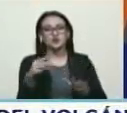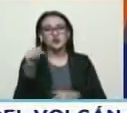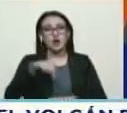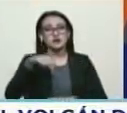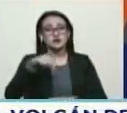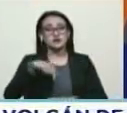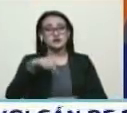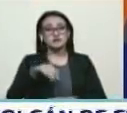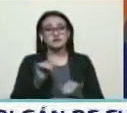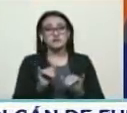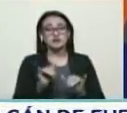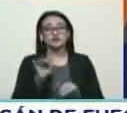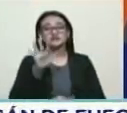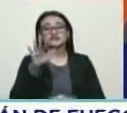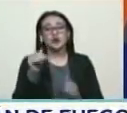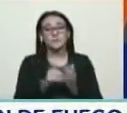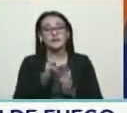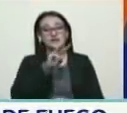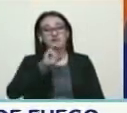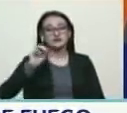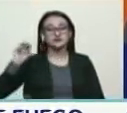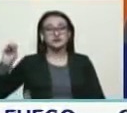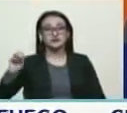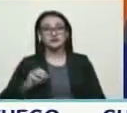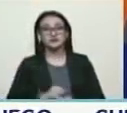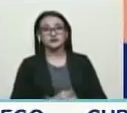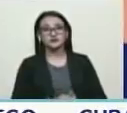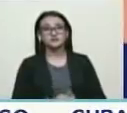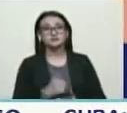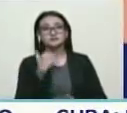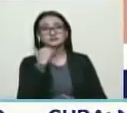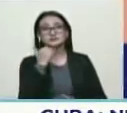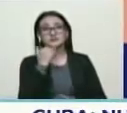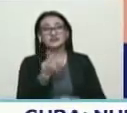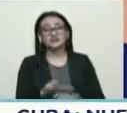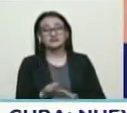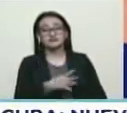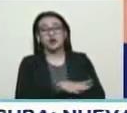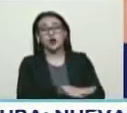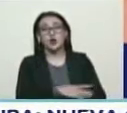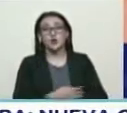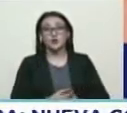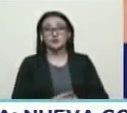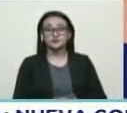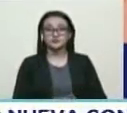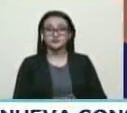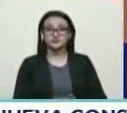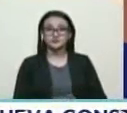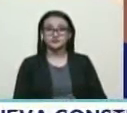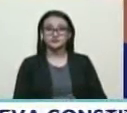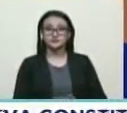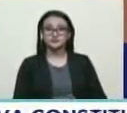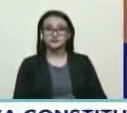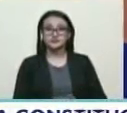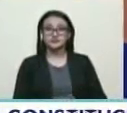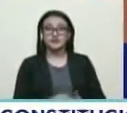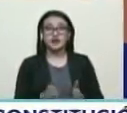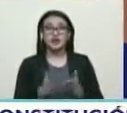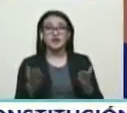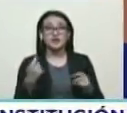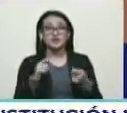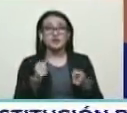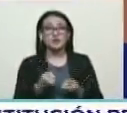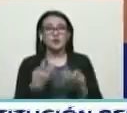stand 5.300, casi el doble, ¿no? Y en número de libros